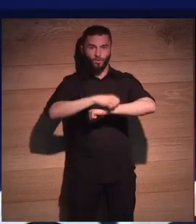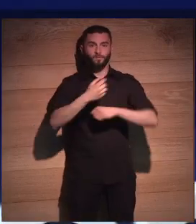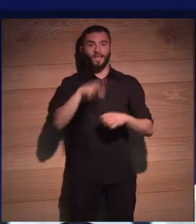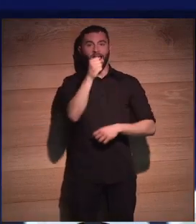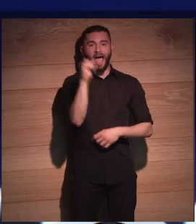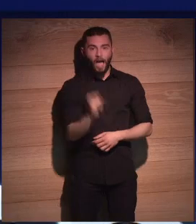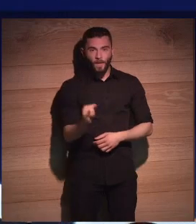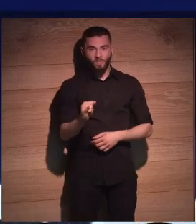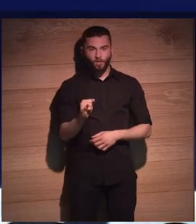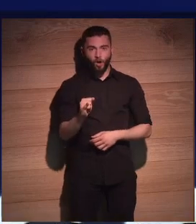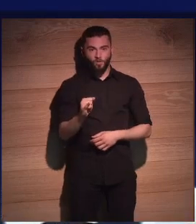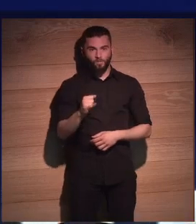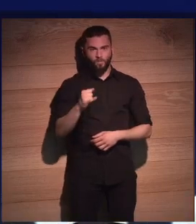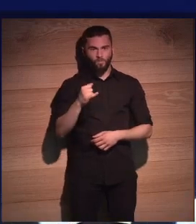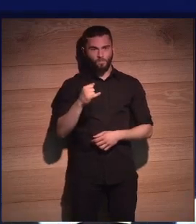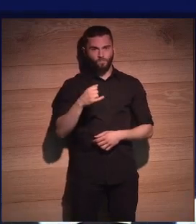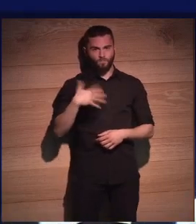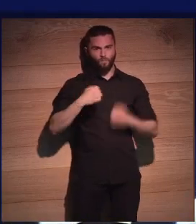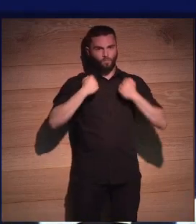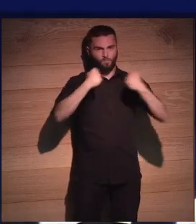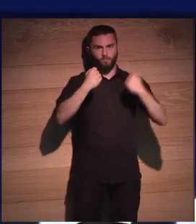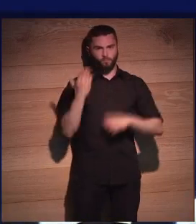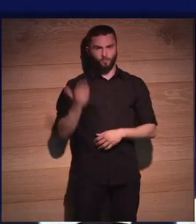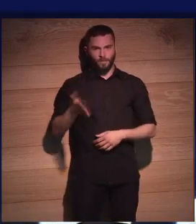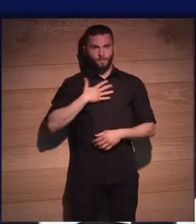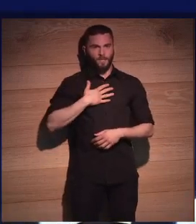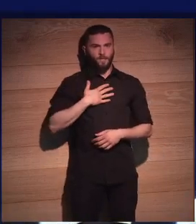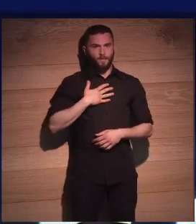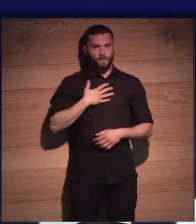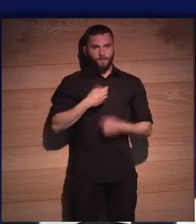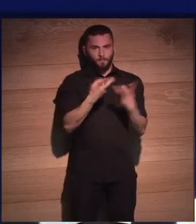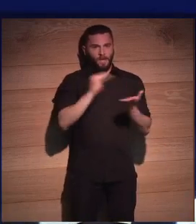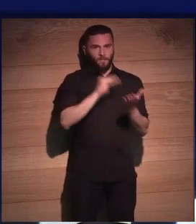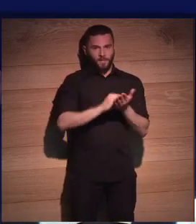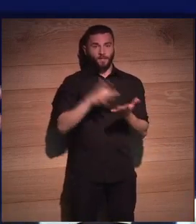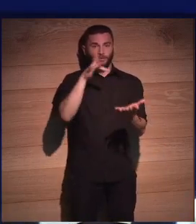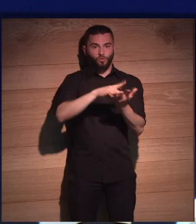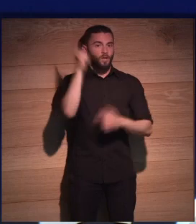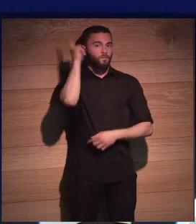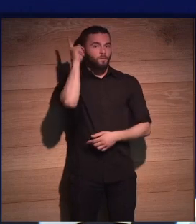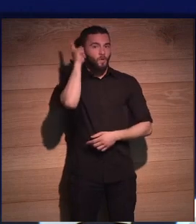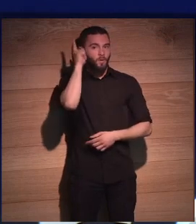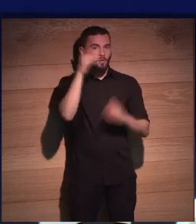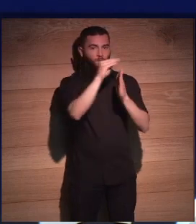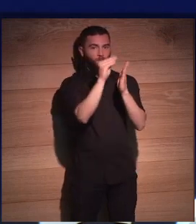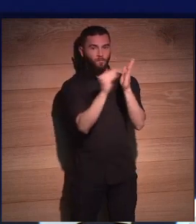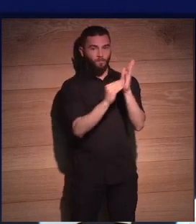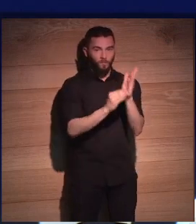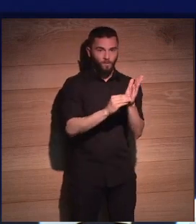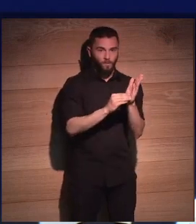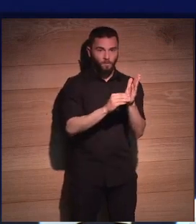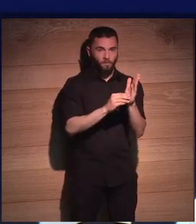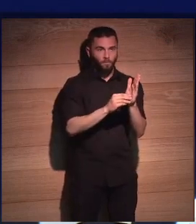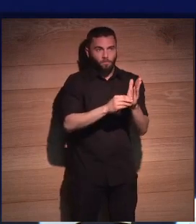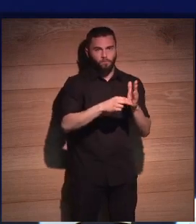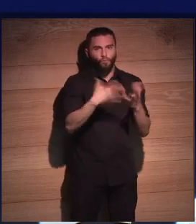hecho, no sé si os habrá pasado alguna vez, que a mí me pasó más de una vez. Hay veces que de repente se me caen en el móvil 20 aplicaciones de golpe. Y es porque